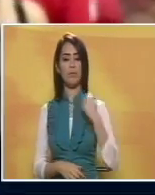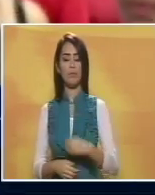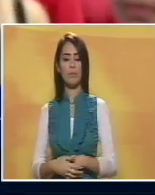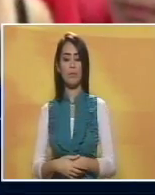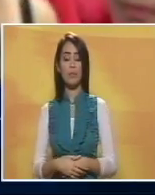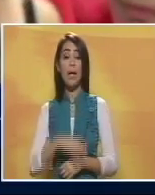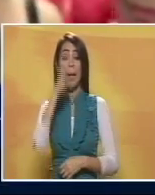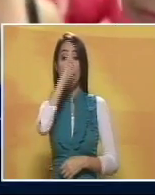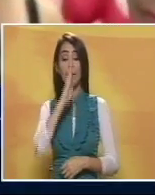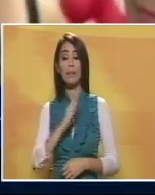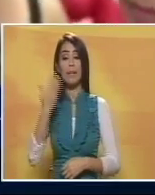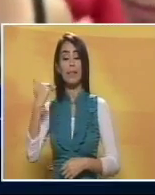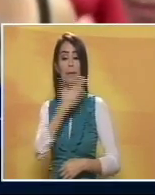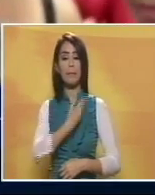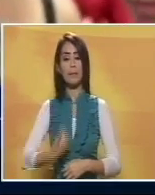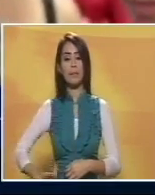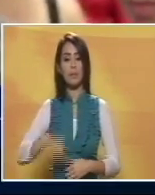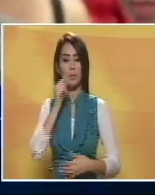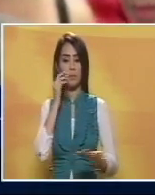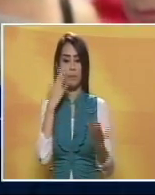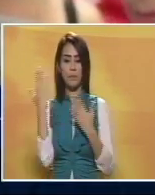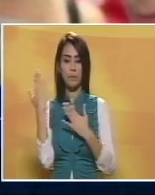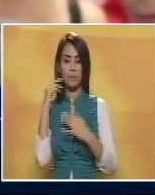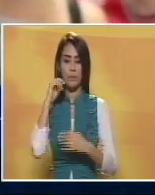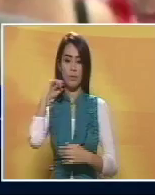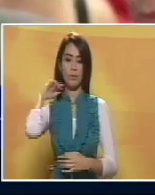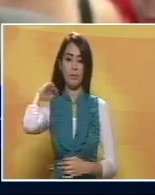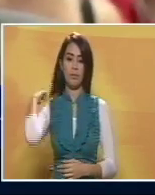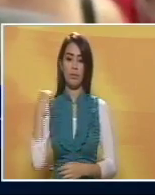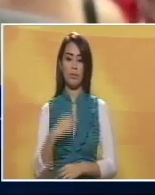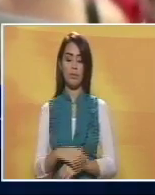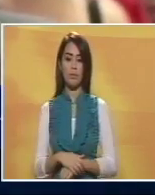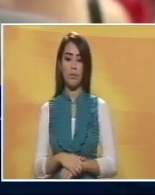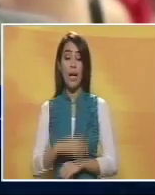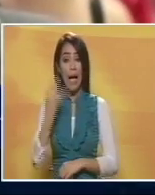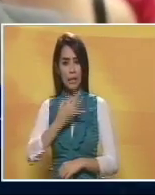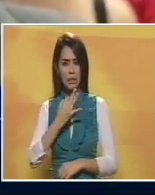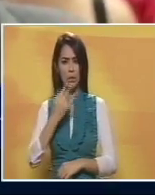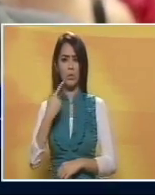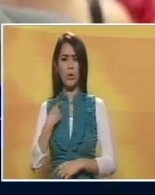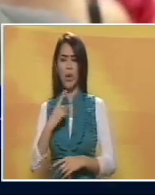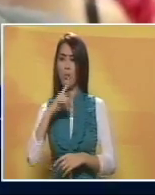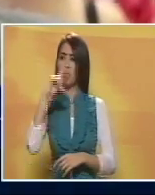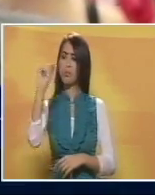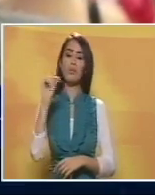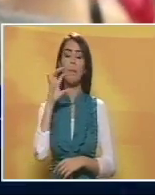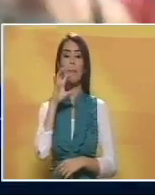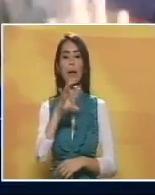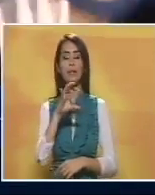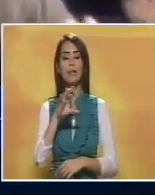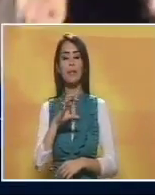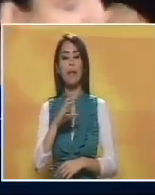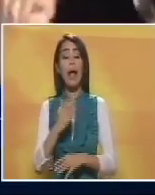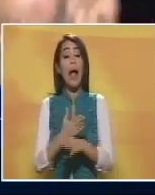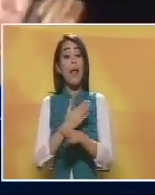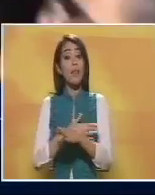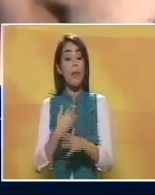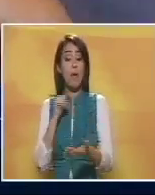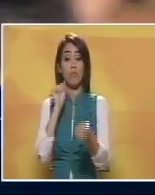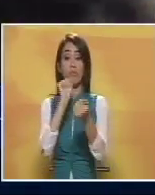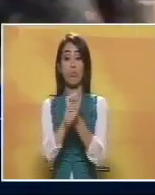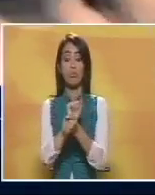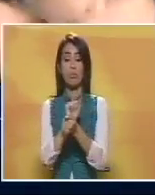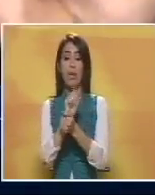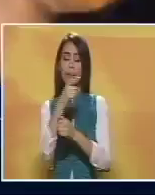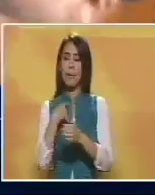En Brasil, el expresidente Luiz Inácio Lula da Silva aseguró que pudo haber huido del país antes de ir a prisión y